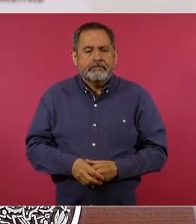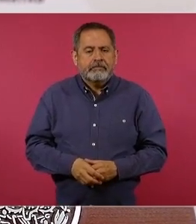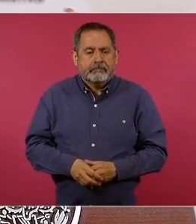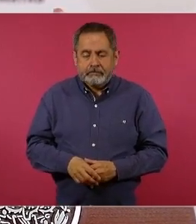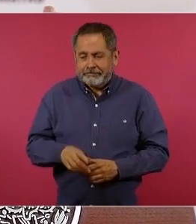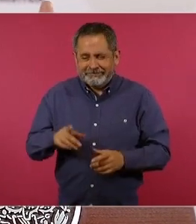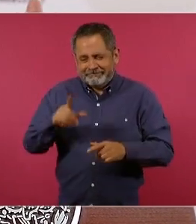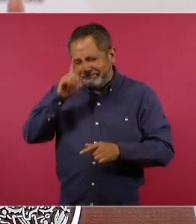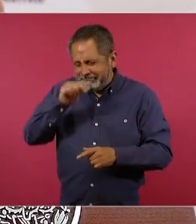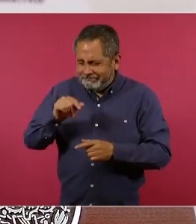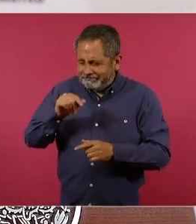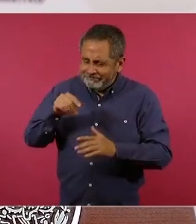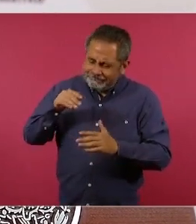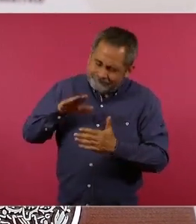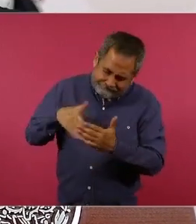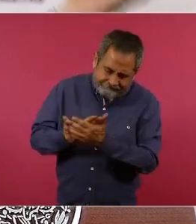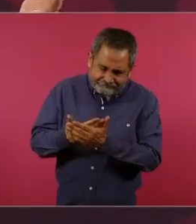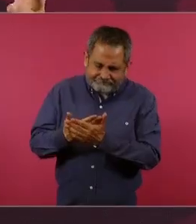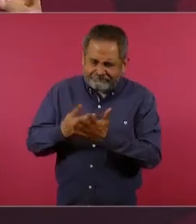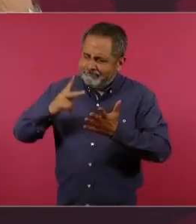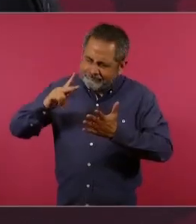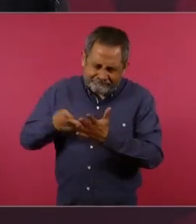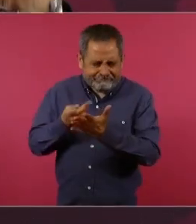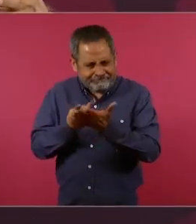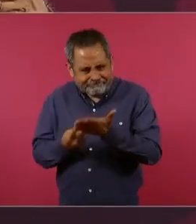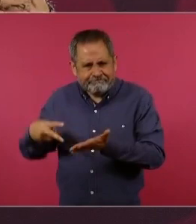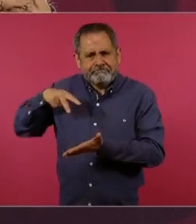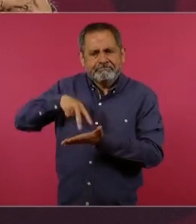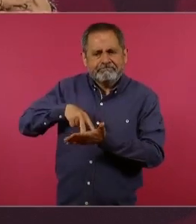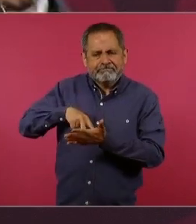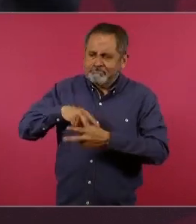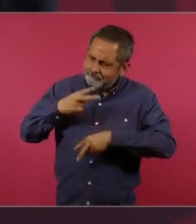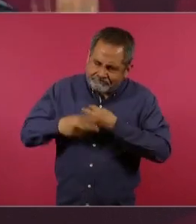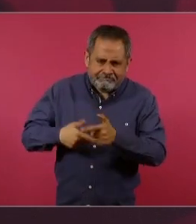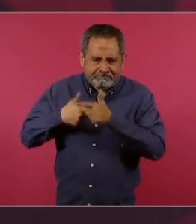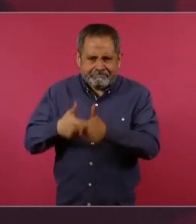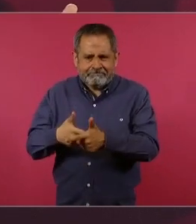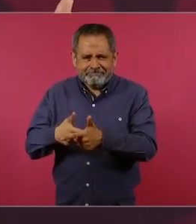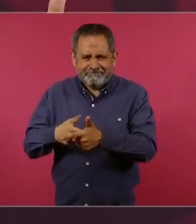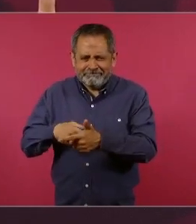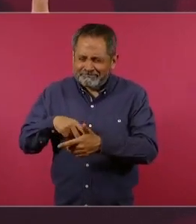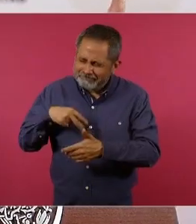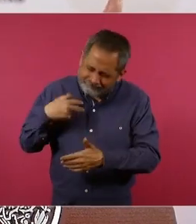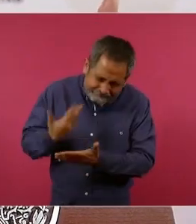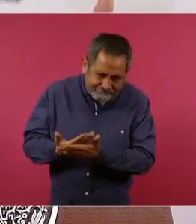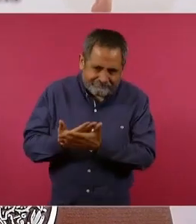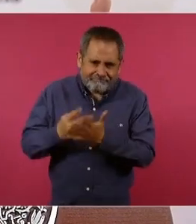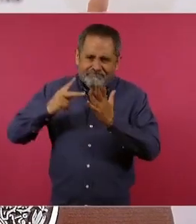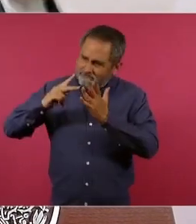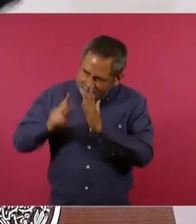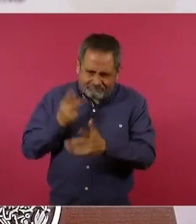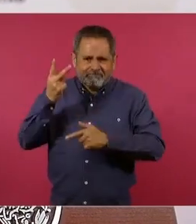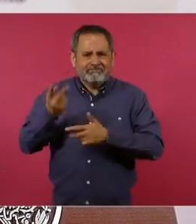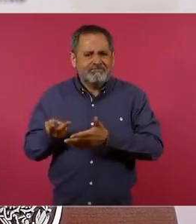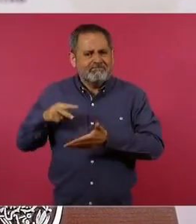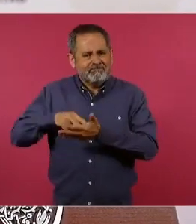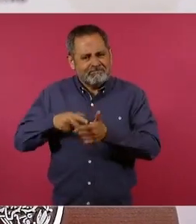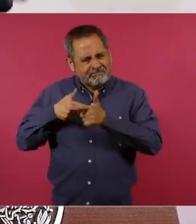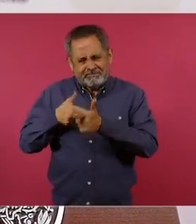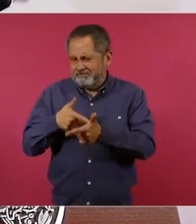cae uno, hay que volverse a levantar, hay que seguir caminando, se vuelve a caer